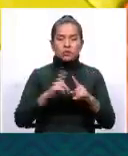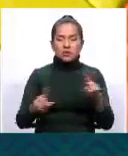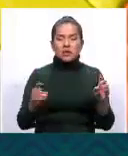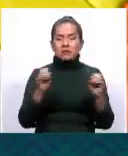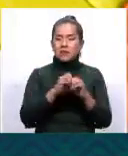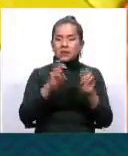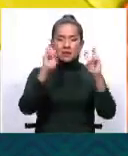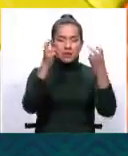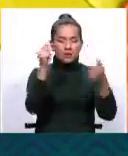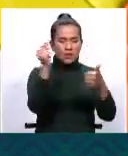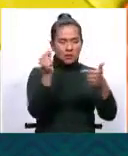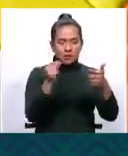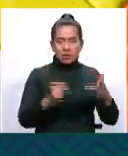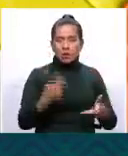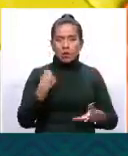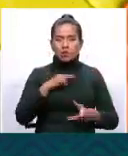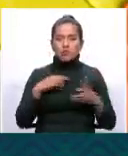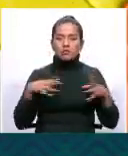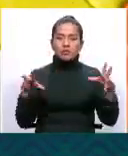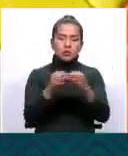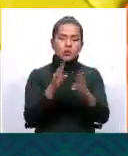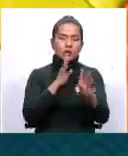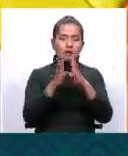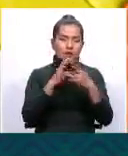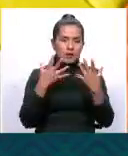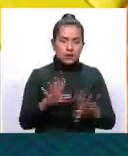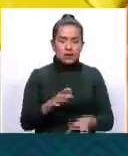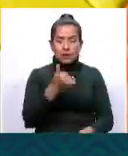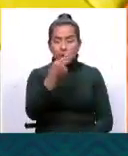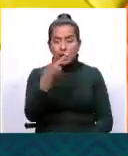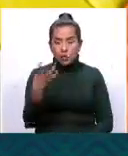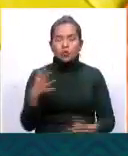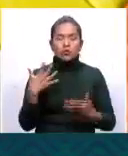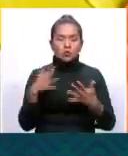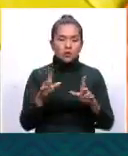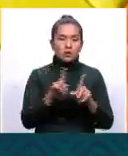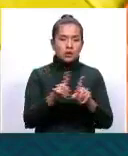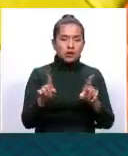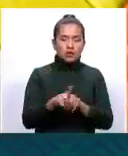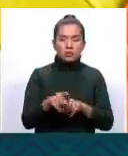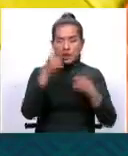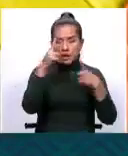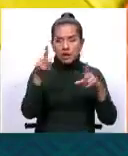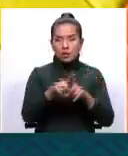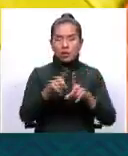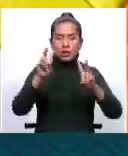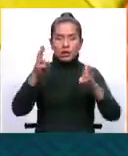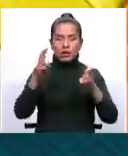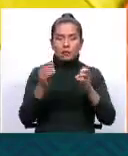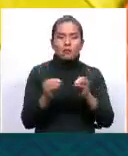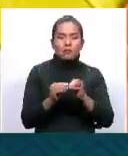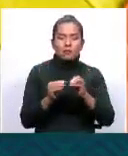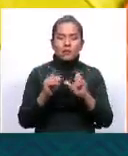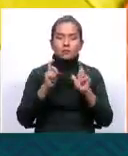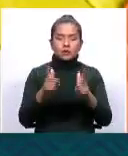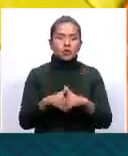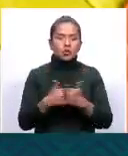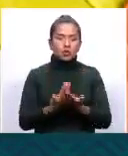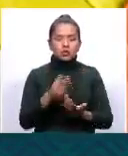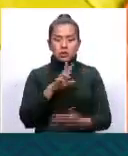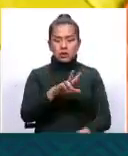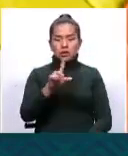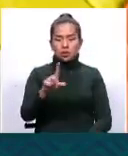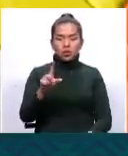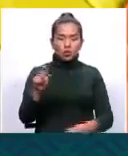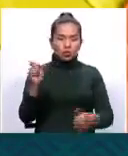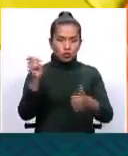varios temas que se han abordado en las reuniones, varios de ellos que también forman parte del pliego que se nos hizo llegar de 31